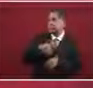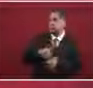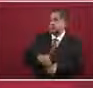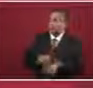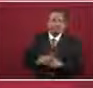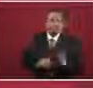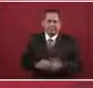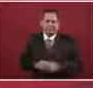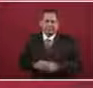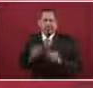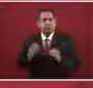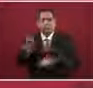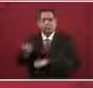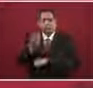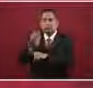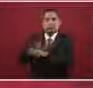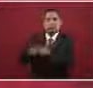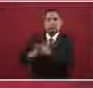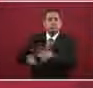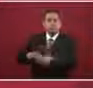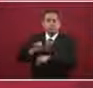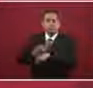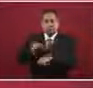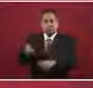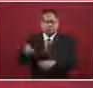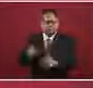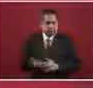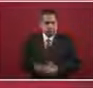o en Gobernación,